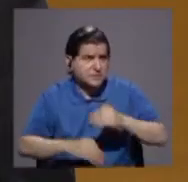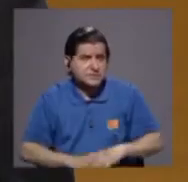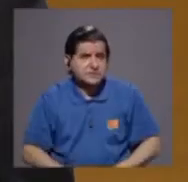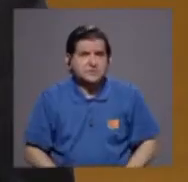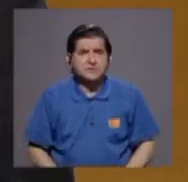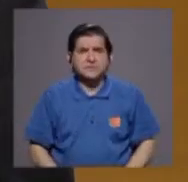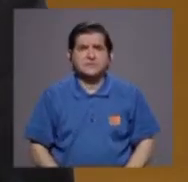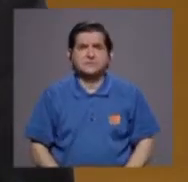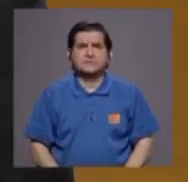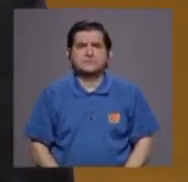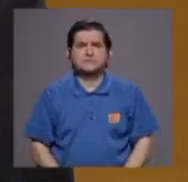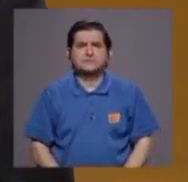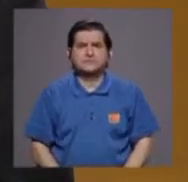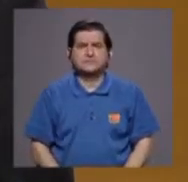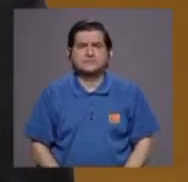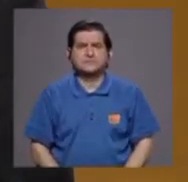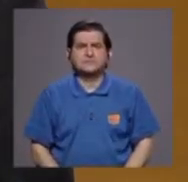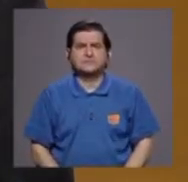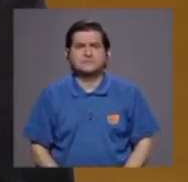¿no?